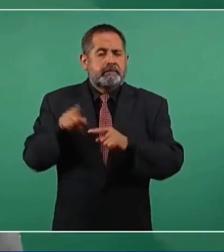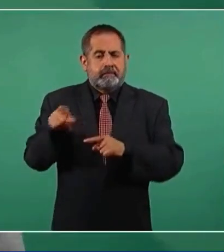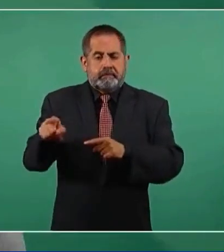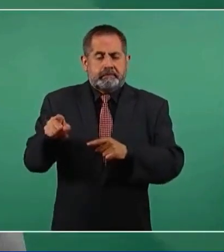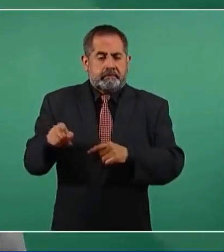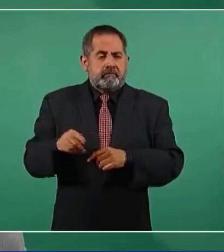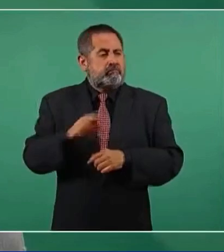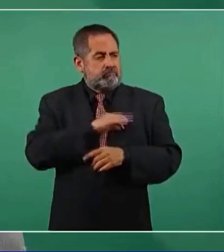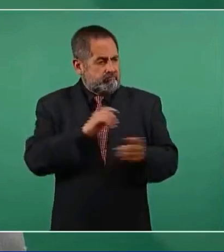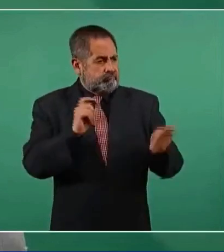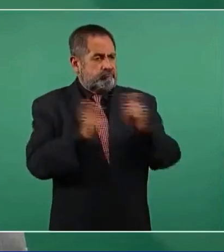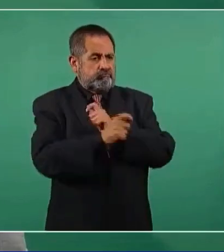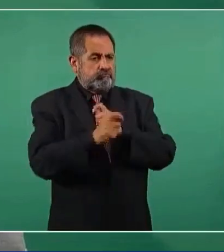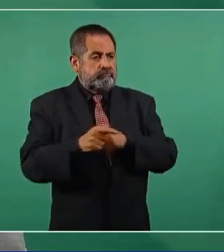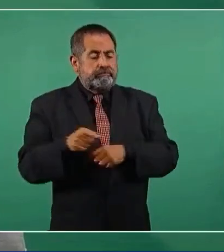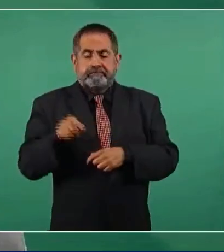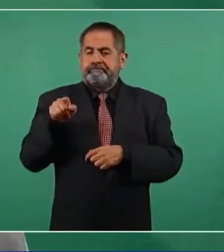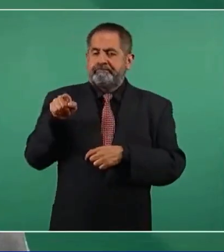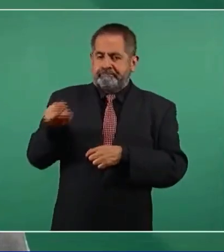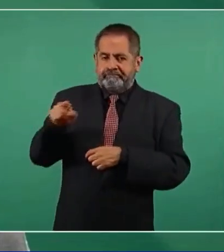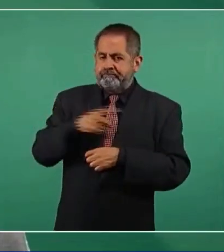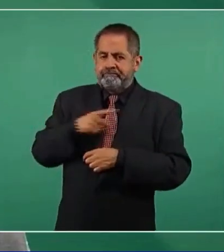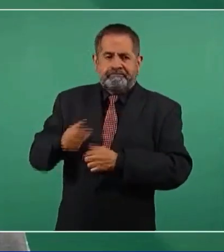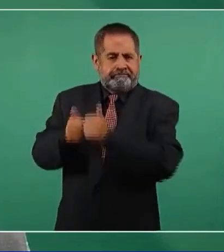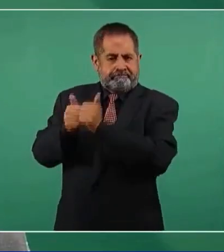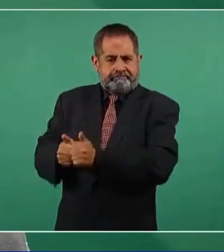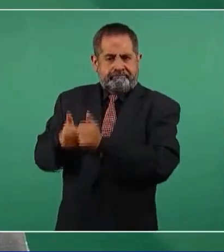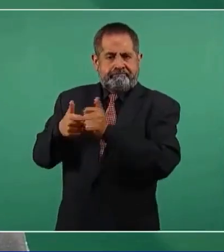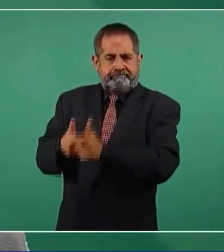porque se mantenga